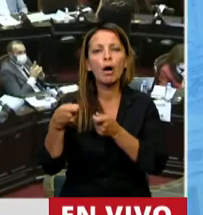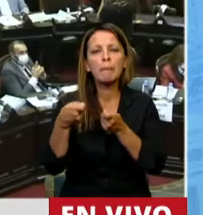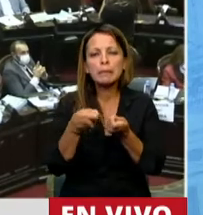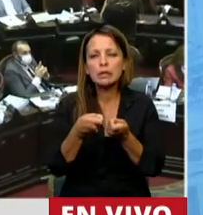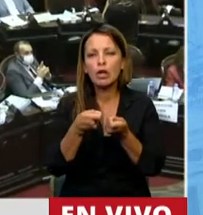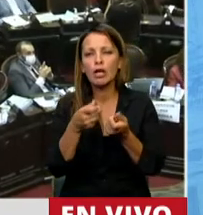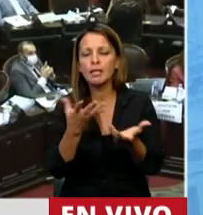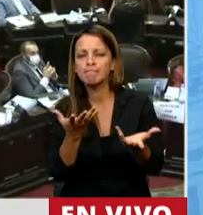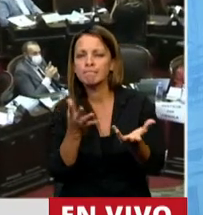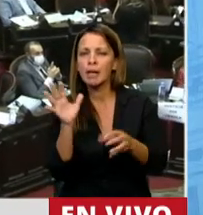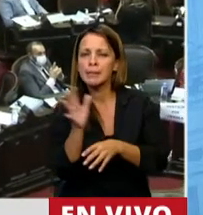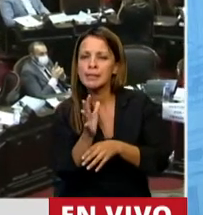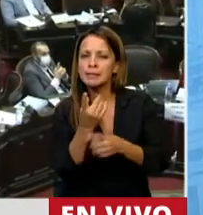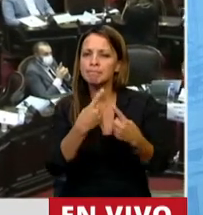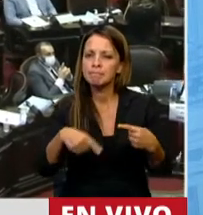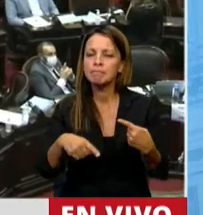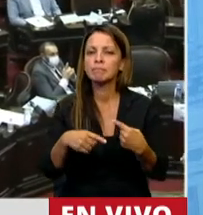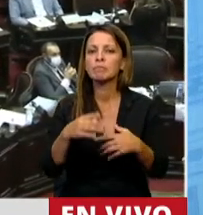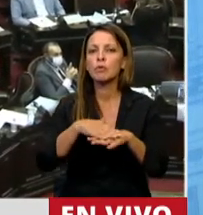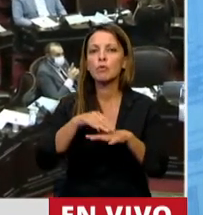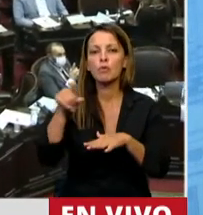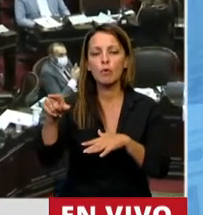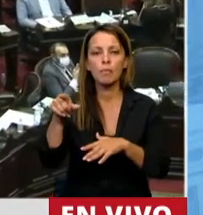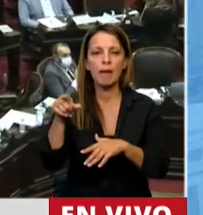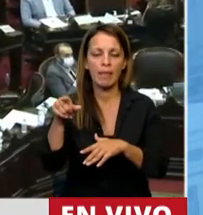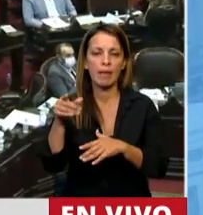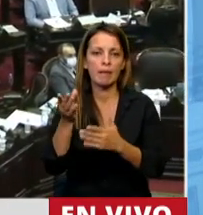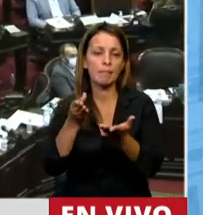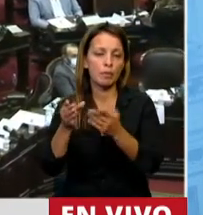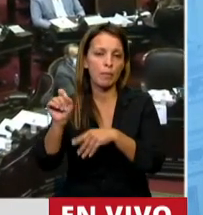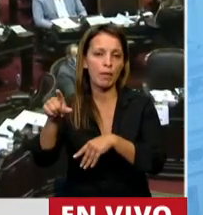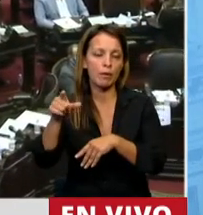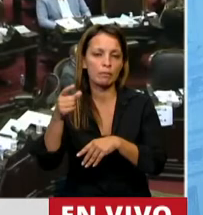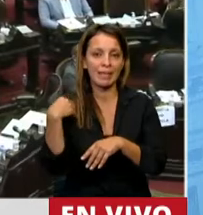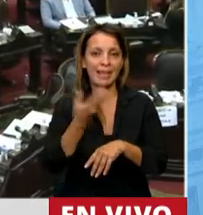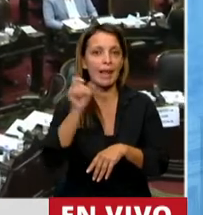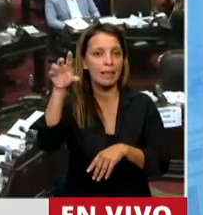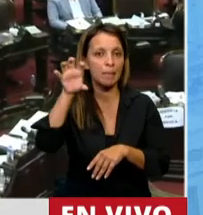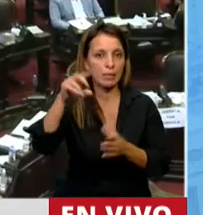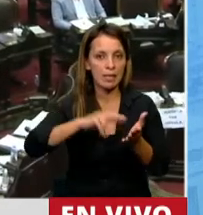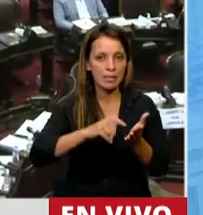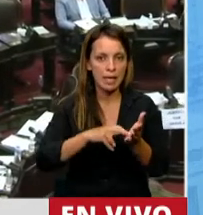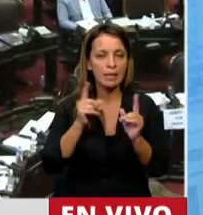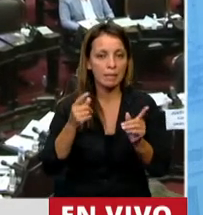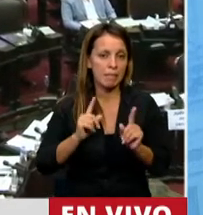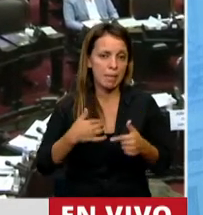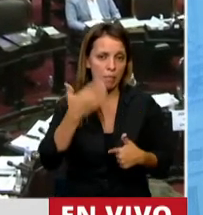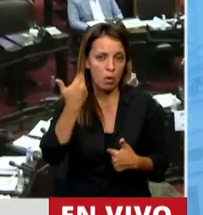venía recibiendo tanto del Procurador General de la provincia de Salta y de quien le habla.